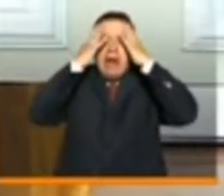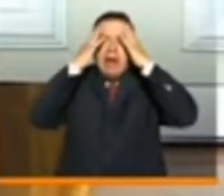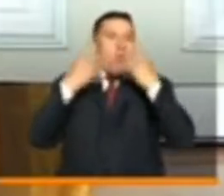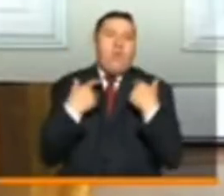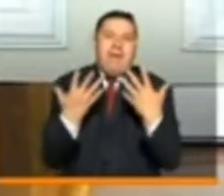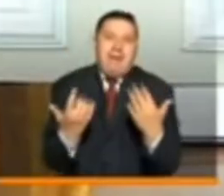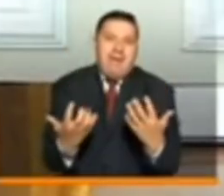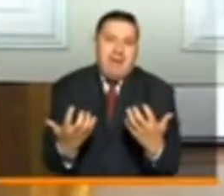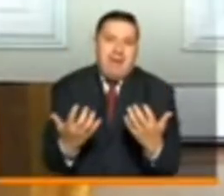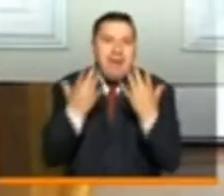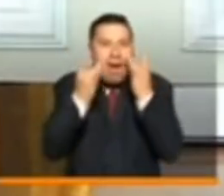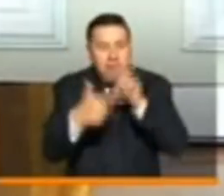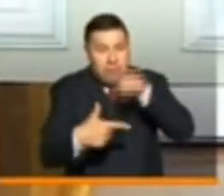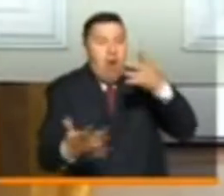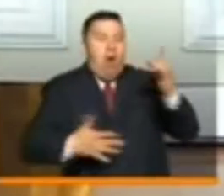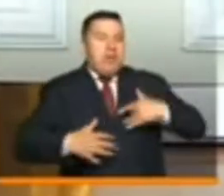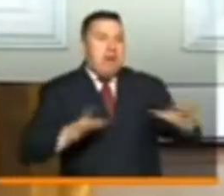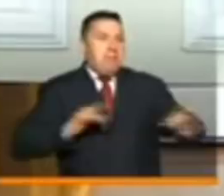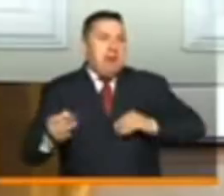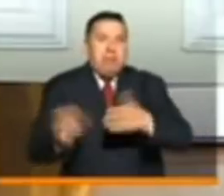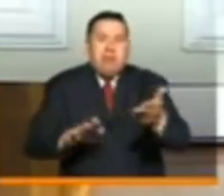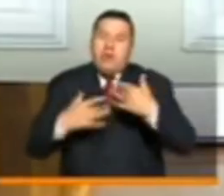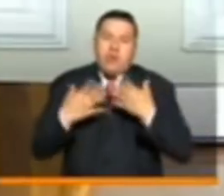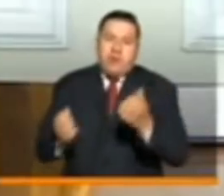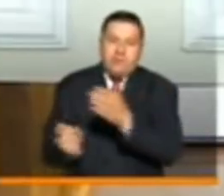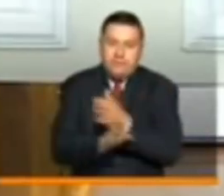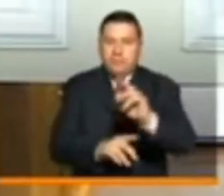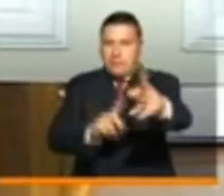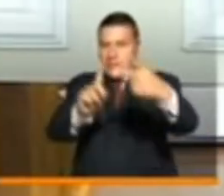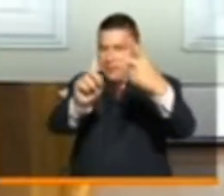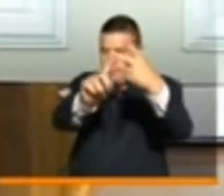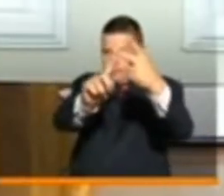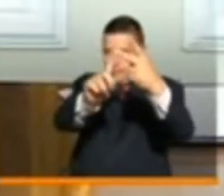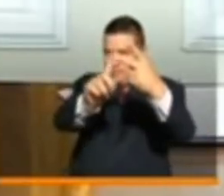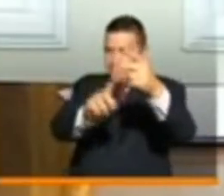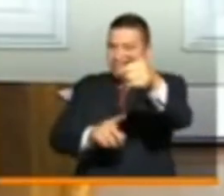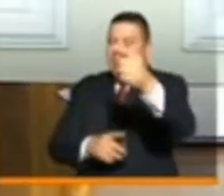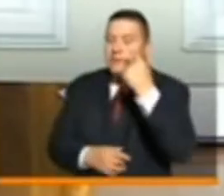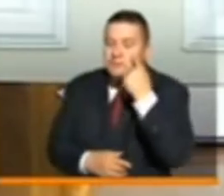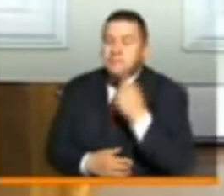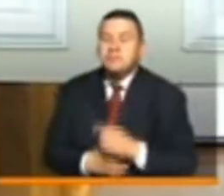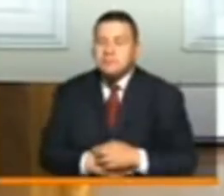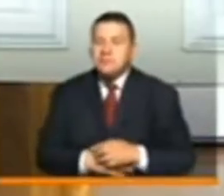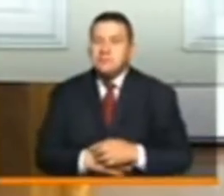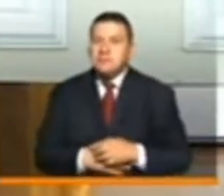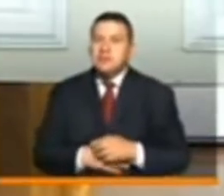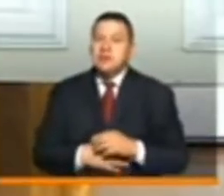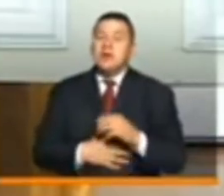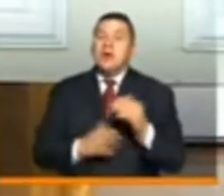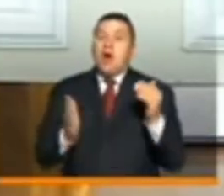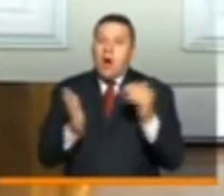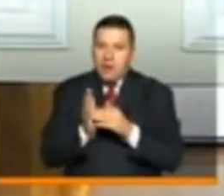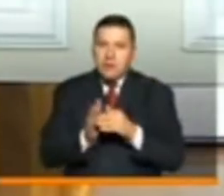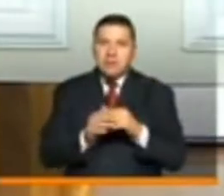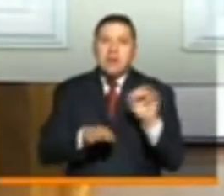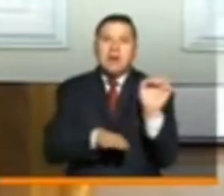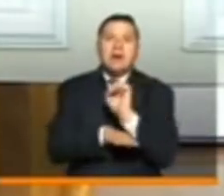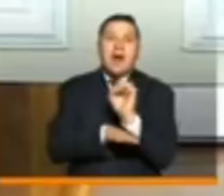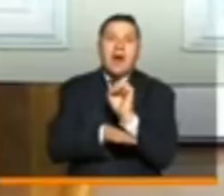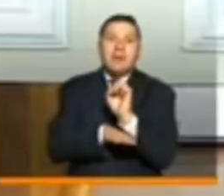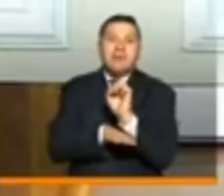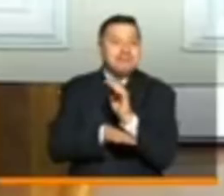tercer pico severo lo segundo vamos a tener las siguientes restricciones a la